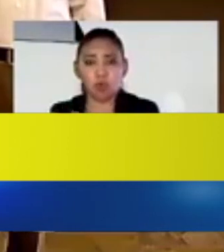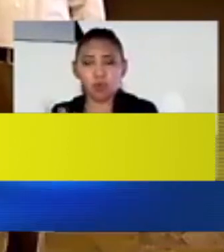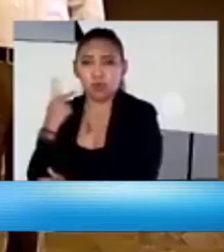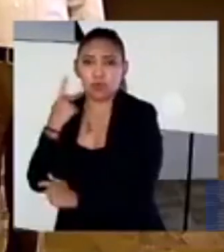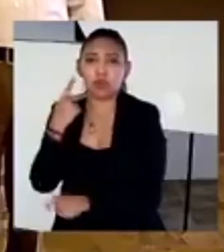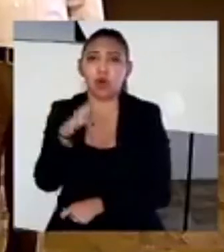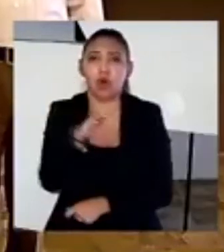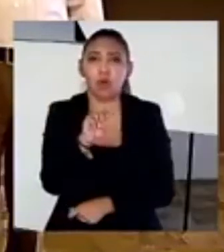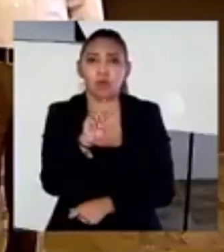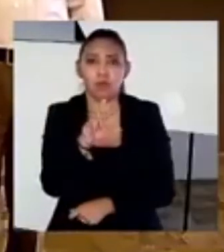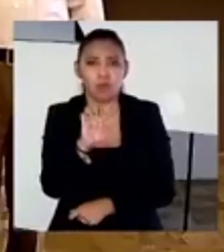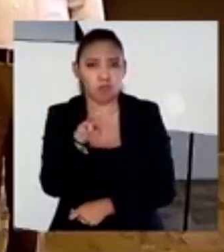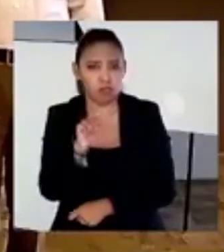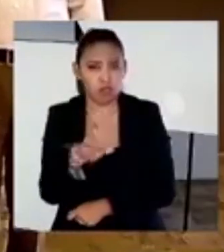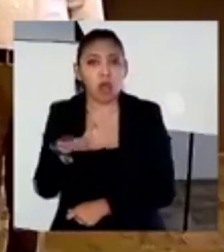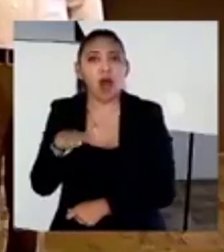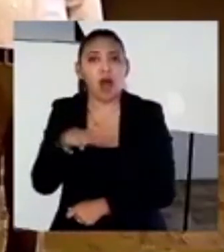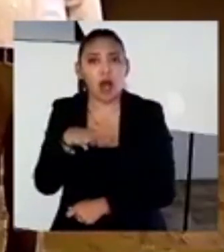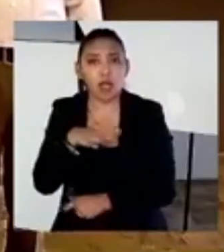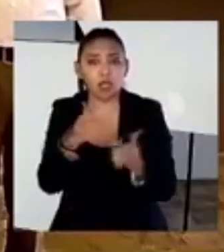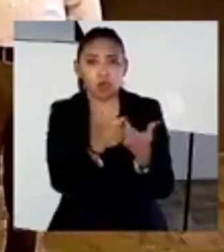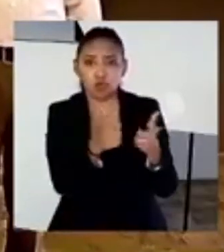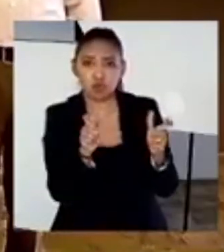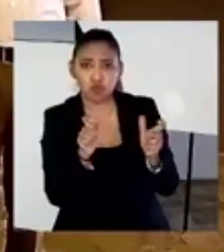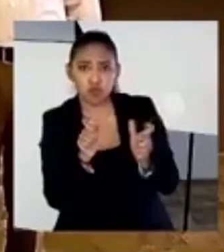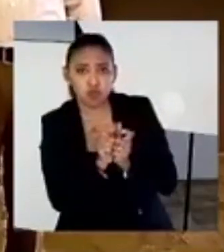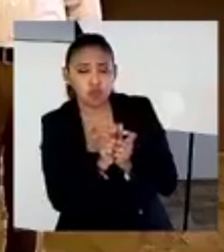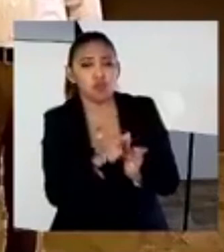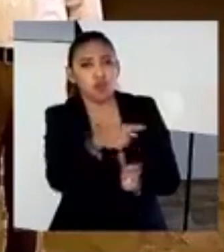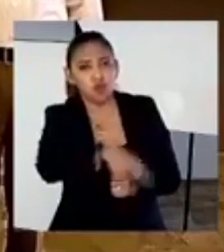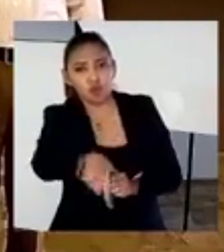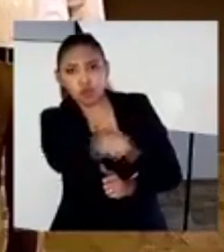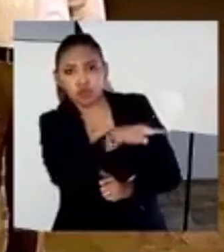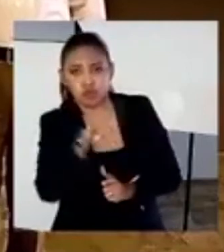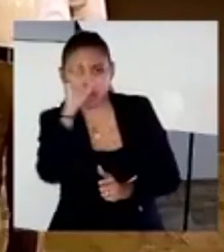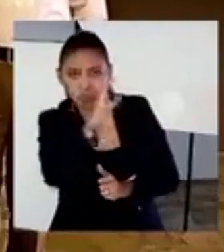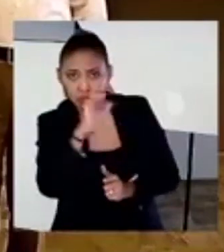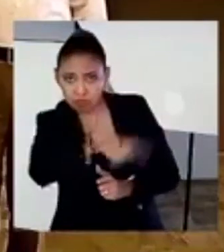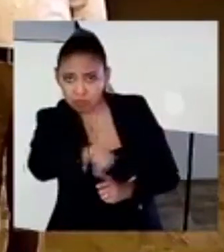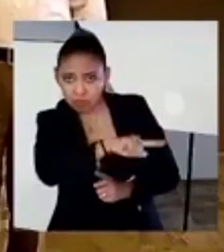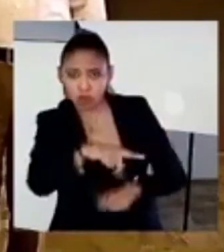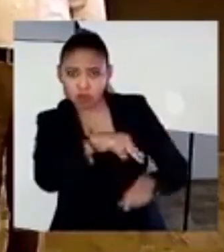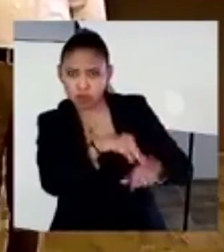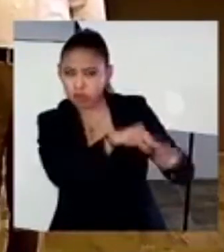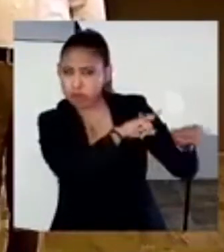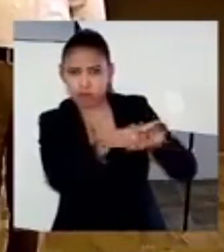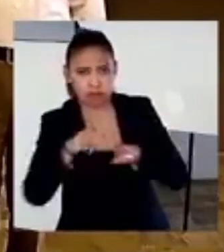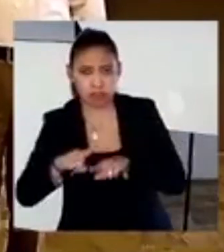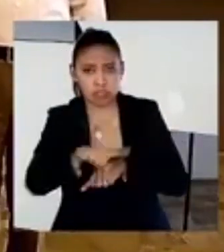unidos se obtiene la victoria. Y esta lucha contra el coronavirus la vamos a ganar